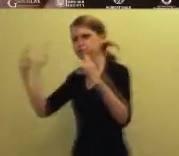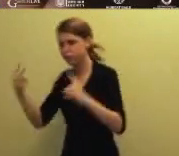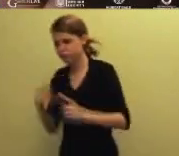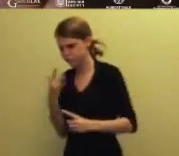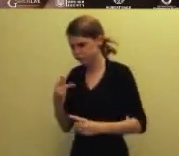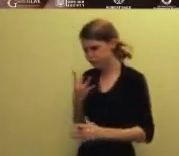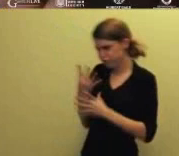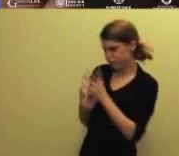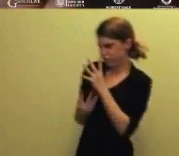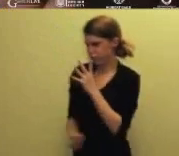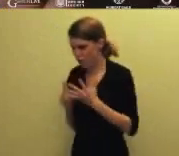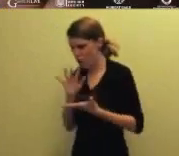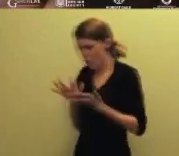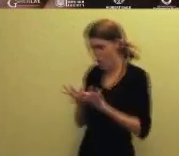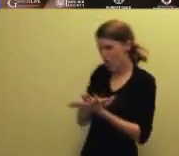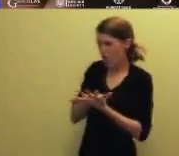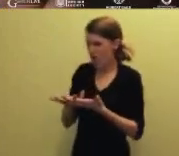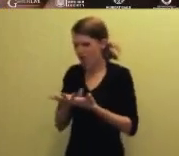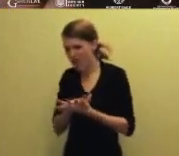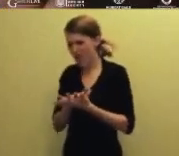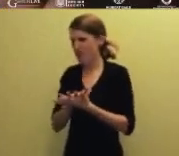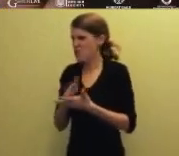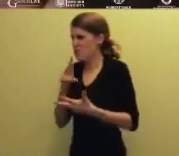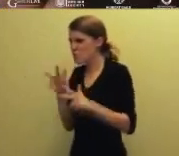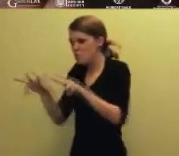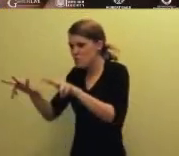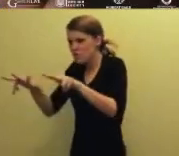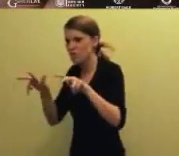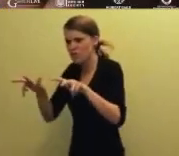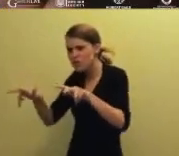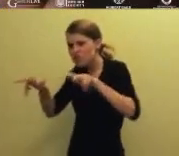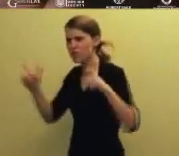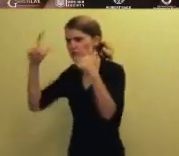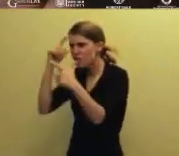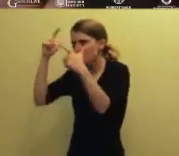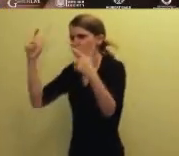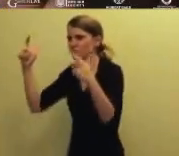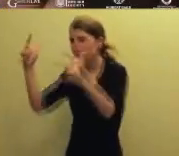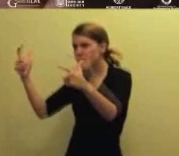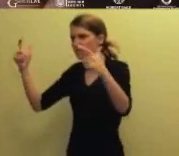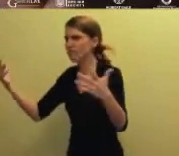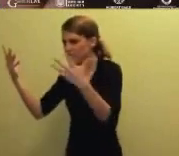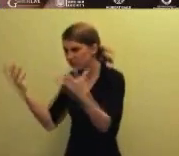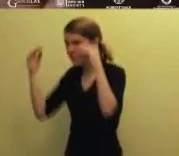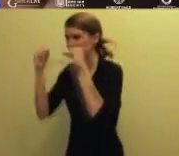misma manera y de introducirnos en el universo del film sin ningún problema no necesitar una hora y 10 minutos para hacerlo